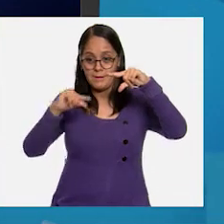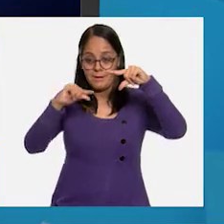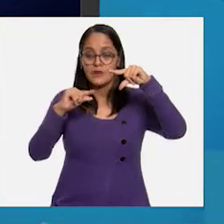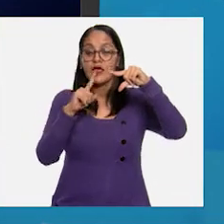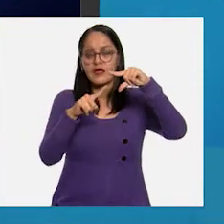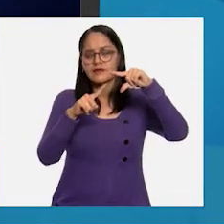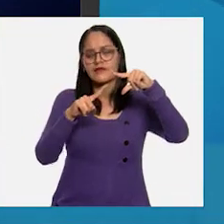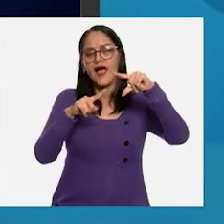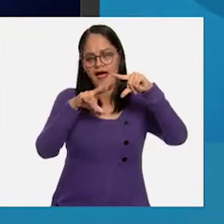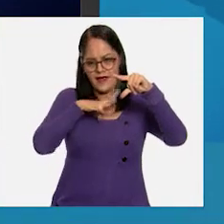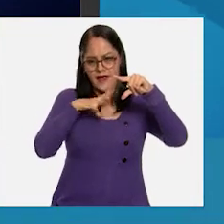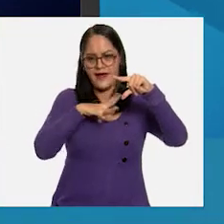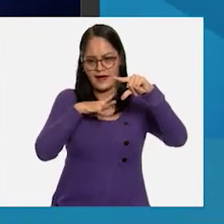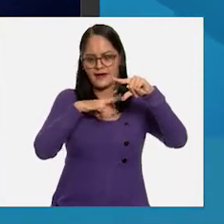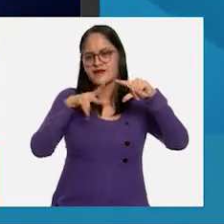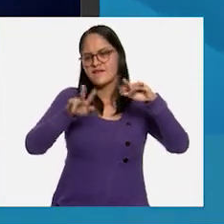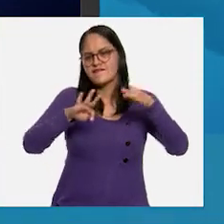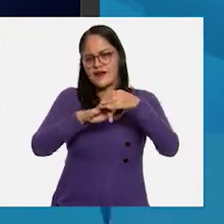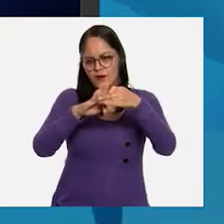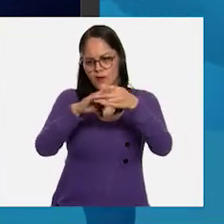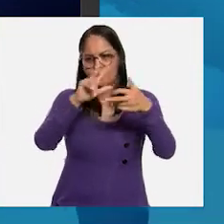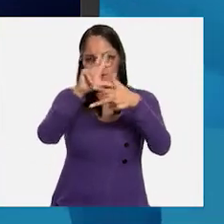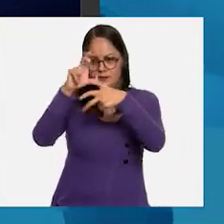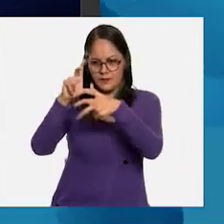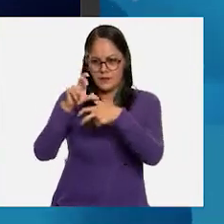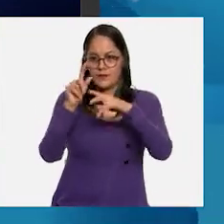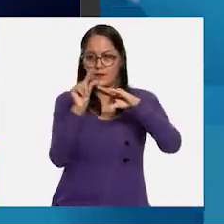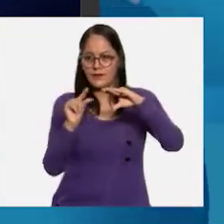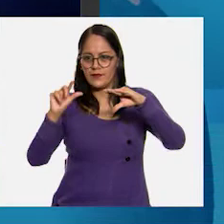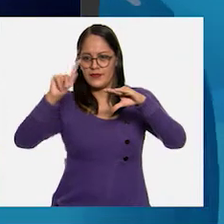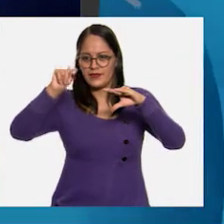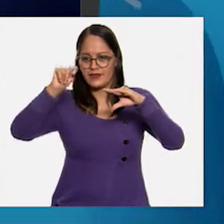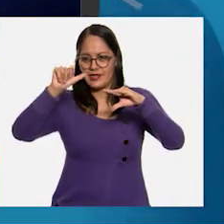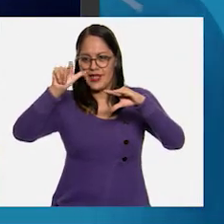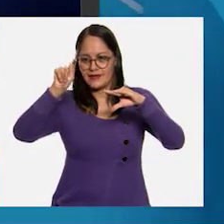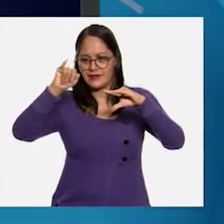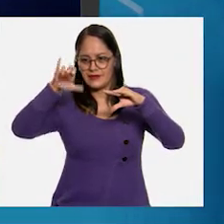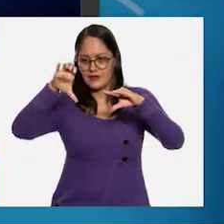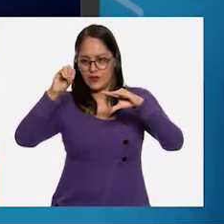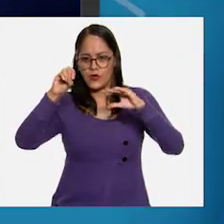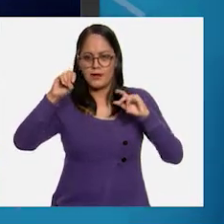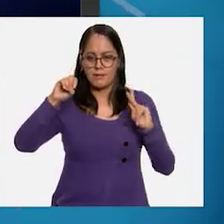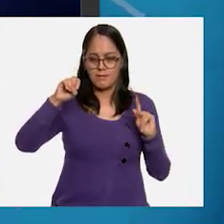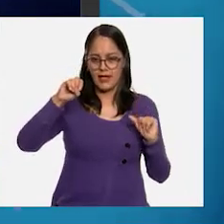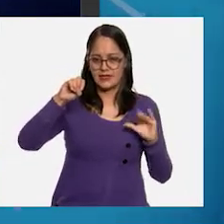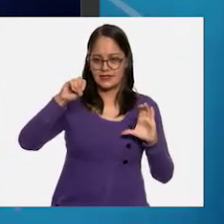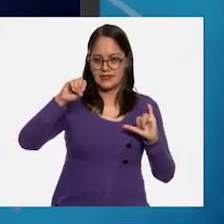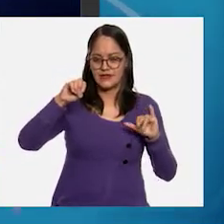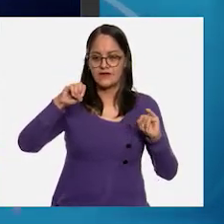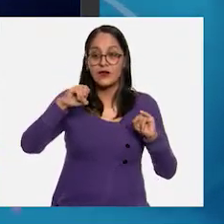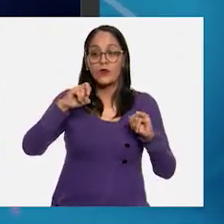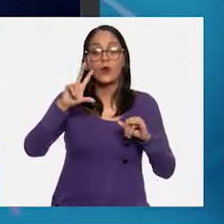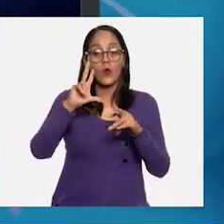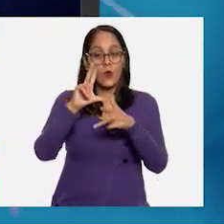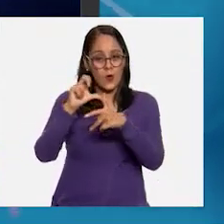donde naturalmente ocurren huracanes tanto en el Atlántico como en el Pacífico, y los huracanes van a aumentar en